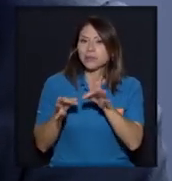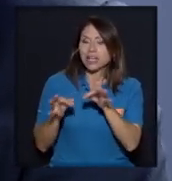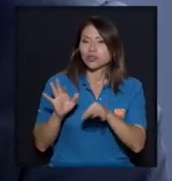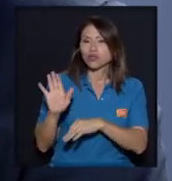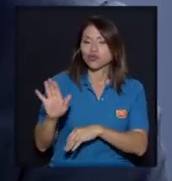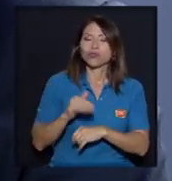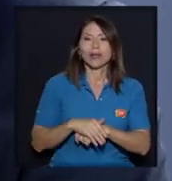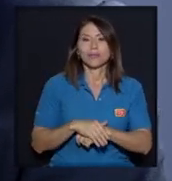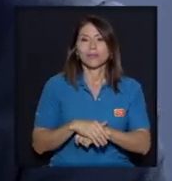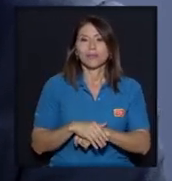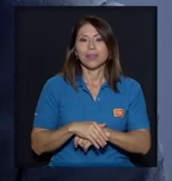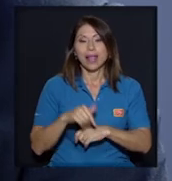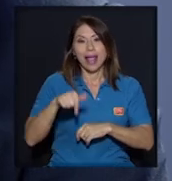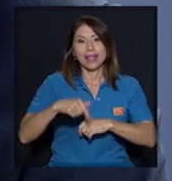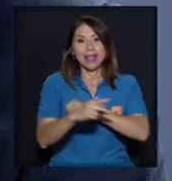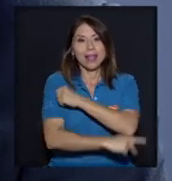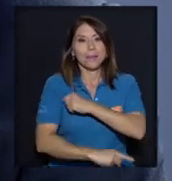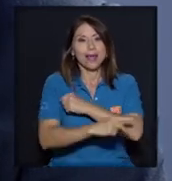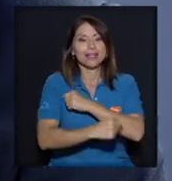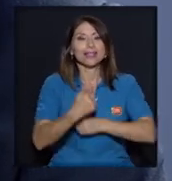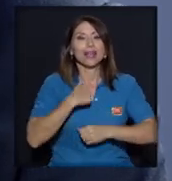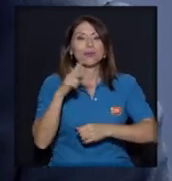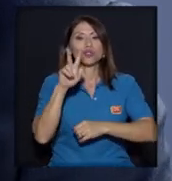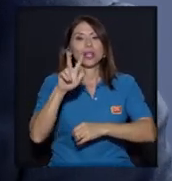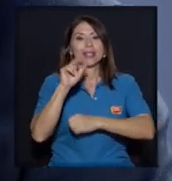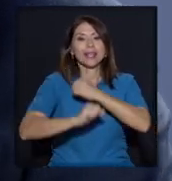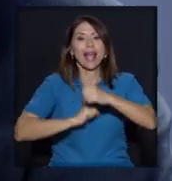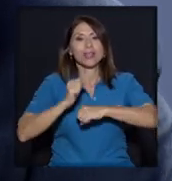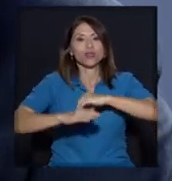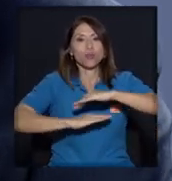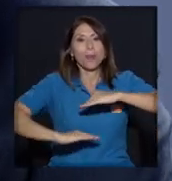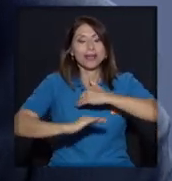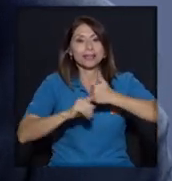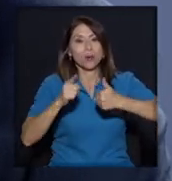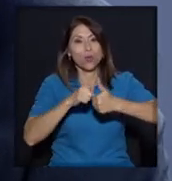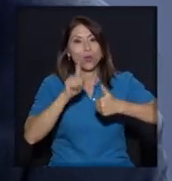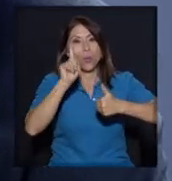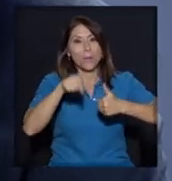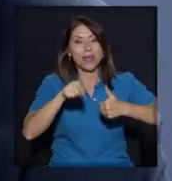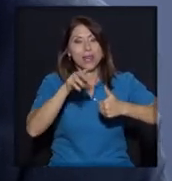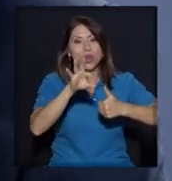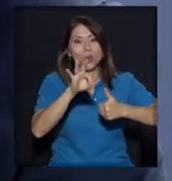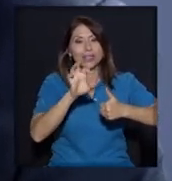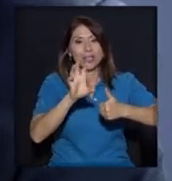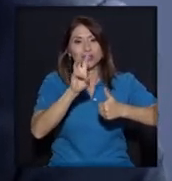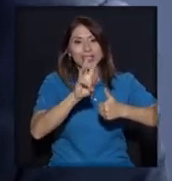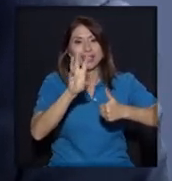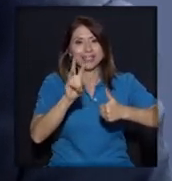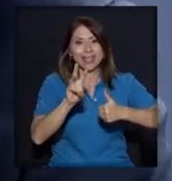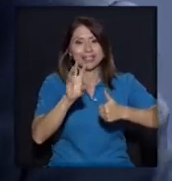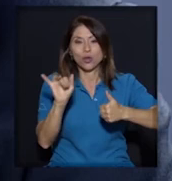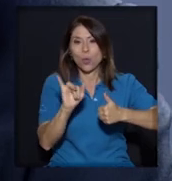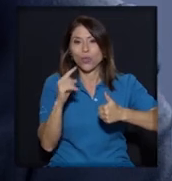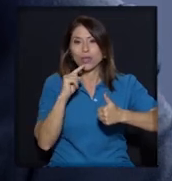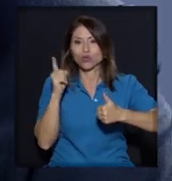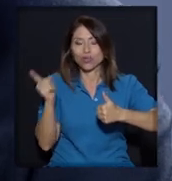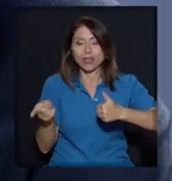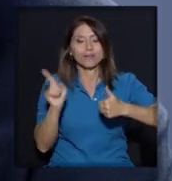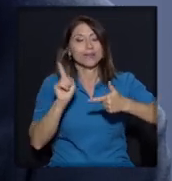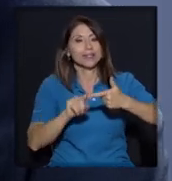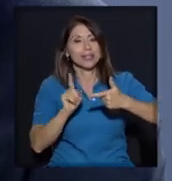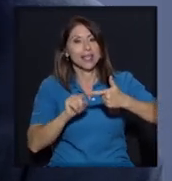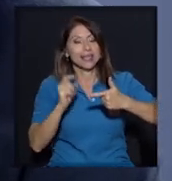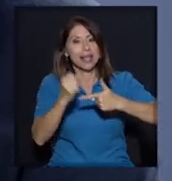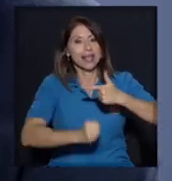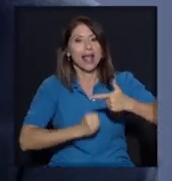país tenemos tres años bases. Uno es el de 1966, como ya se lo comentó. El siguiente fue el del